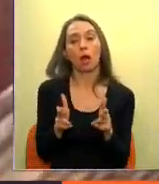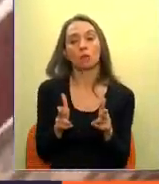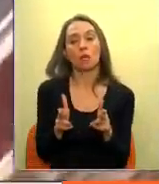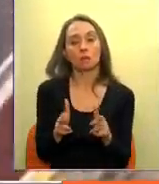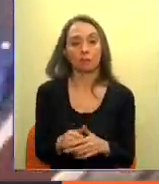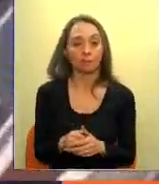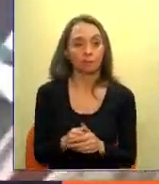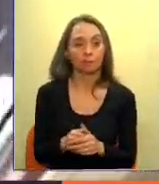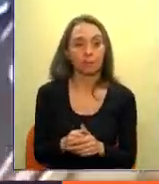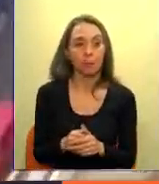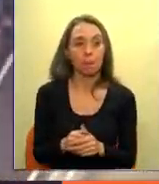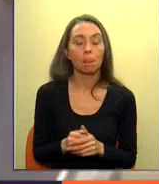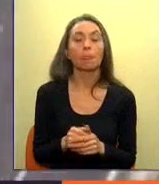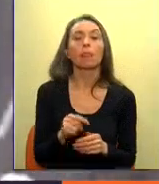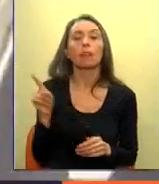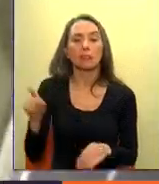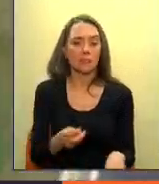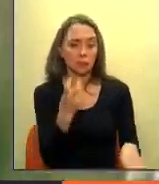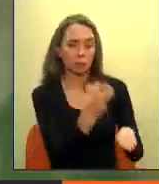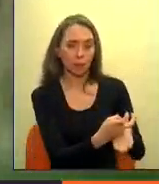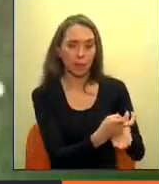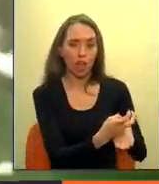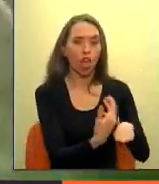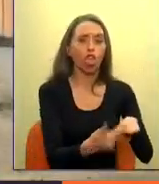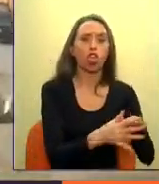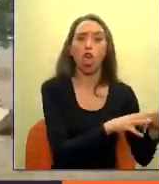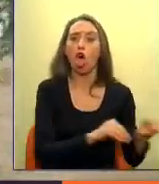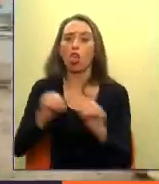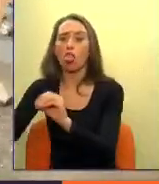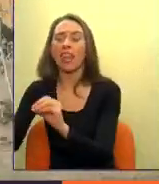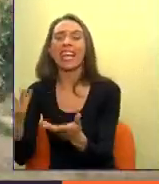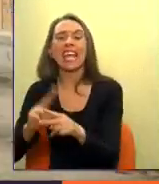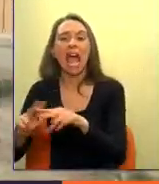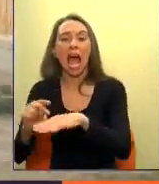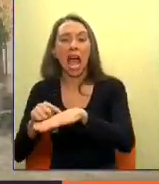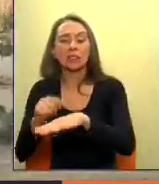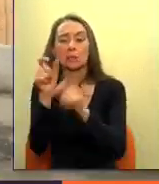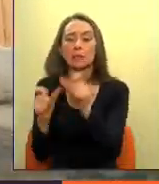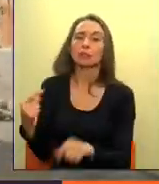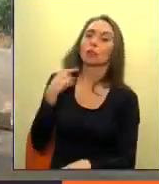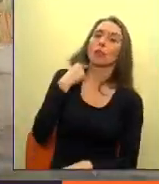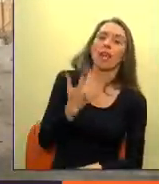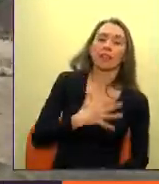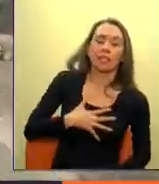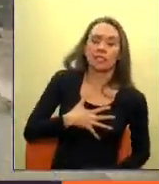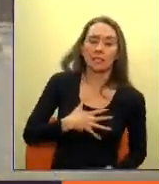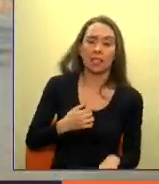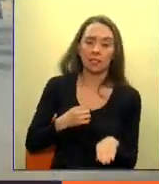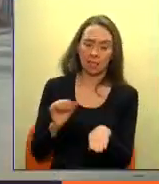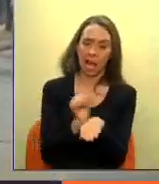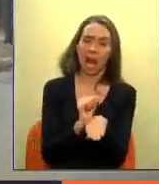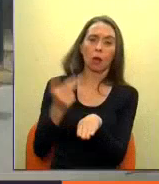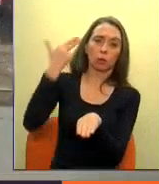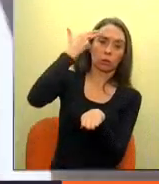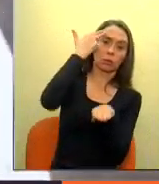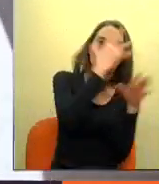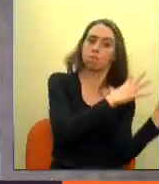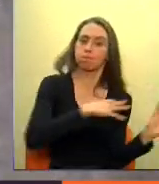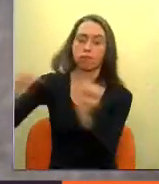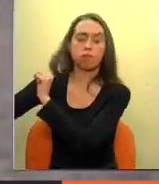donde llevan los autos robados que hacen con ellos con qué sensación queda la víctima después de que le quitan violentamente su